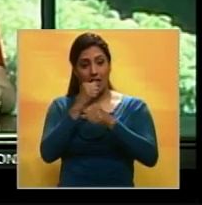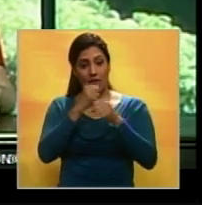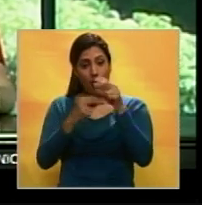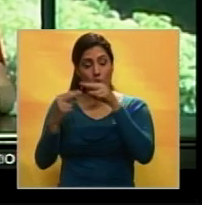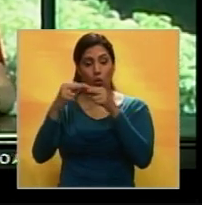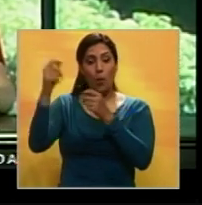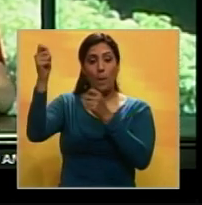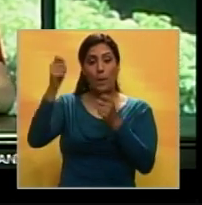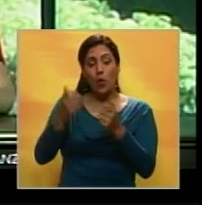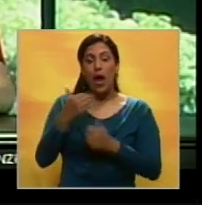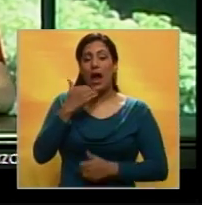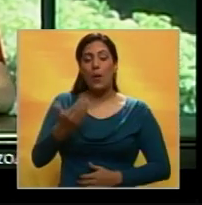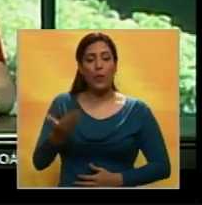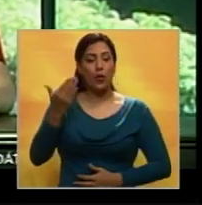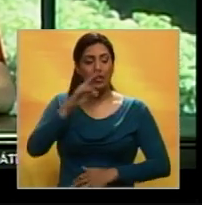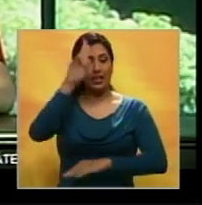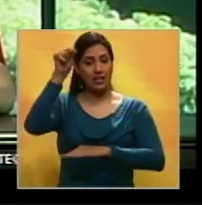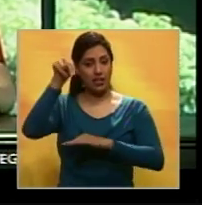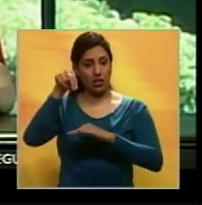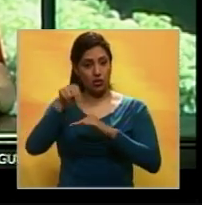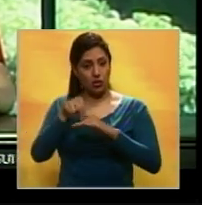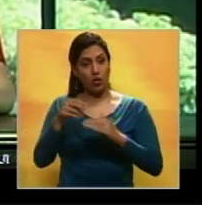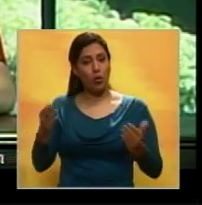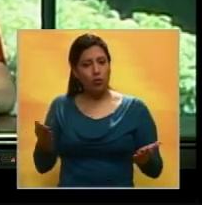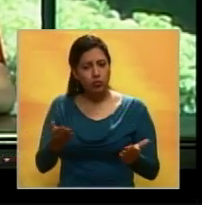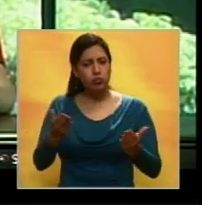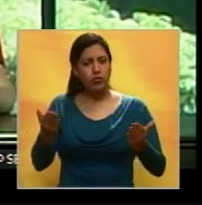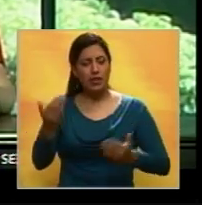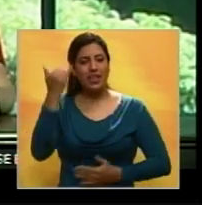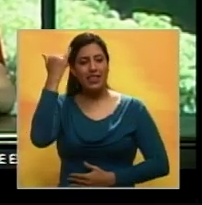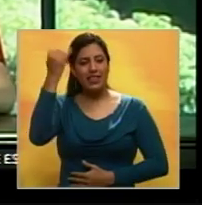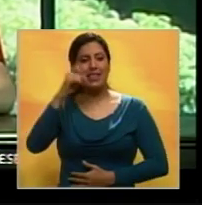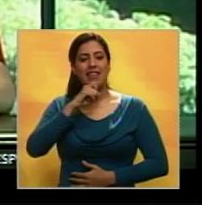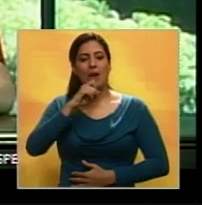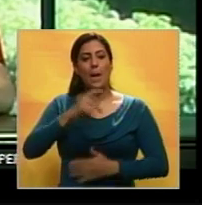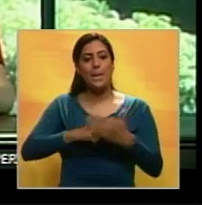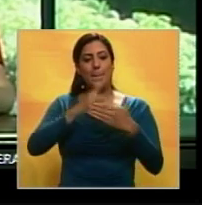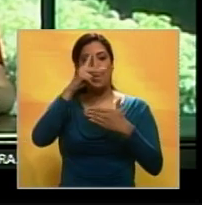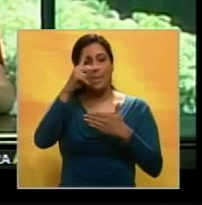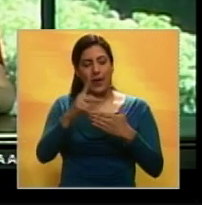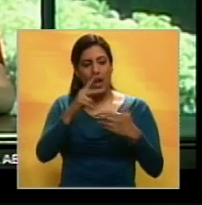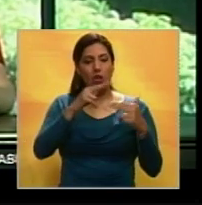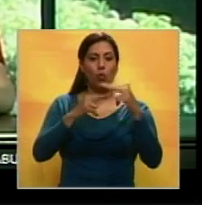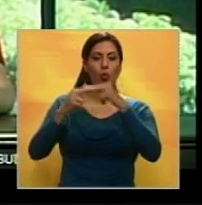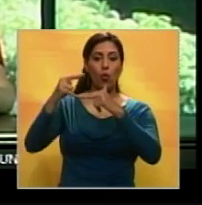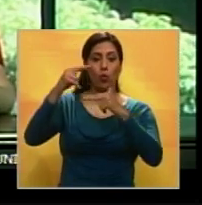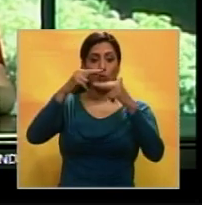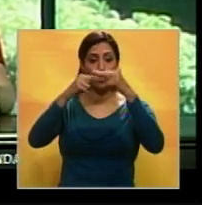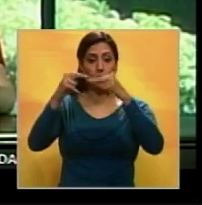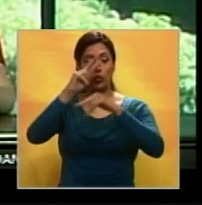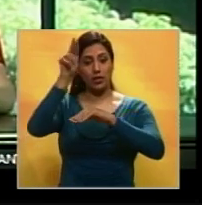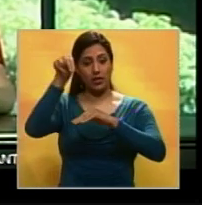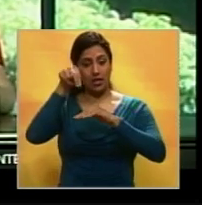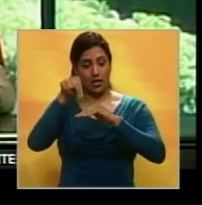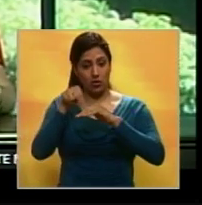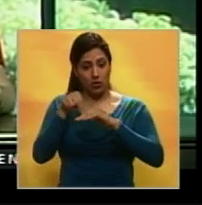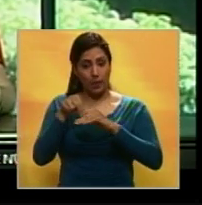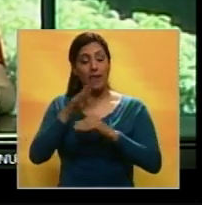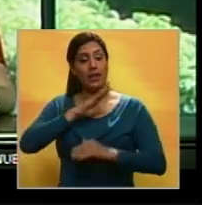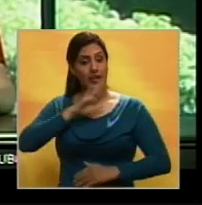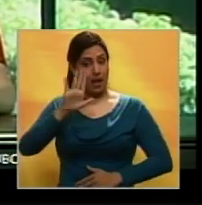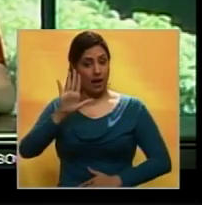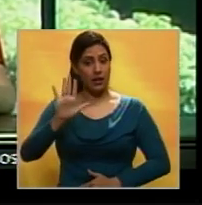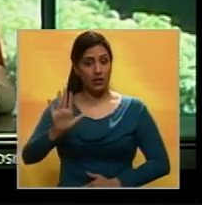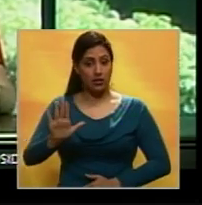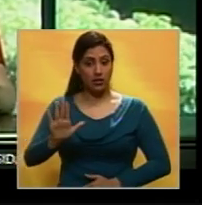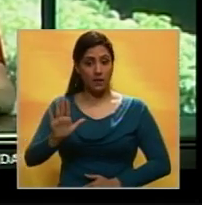de importancia a nivel nacional, impulsado por el Plan de Infraestructura Nacional, cumpliendo